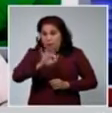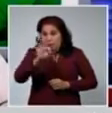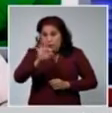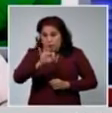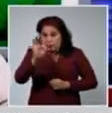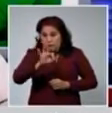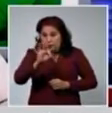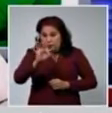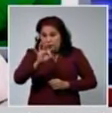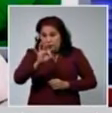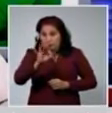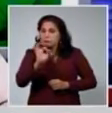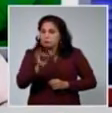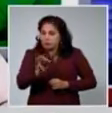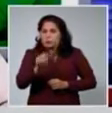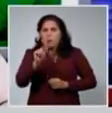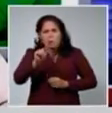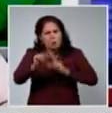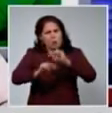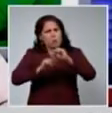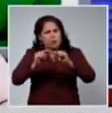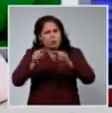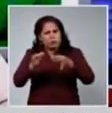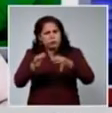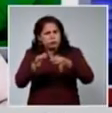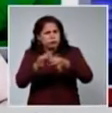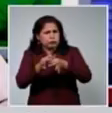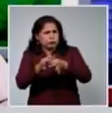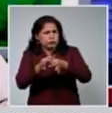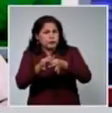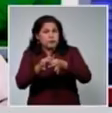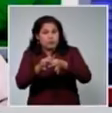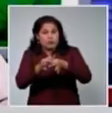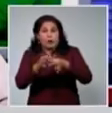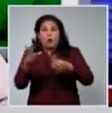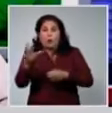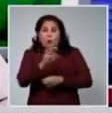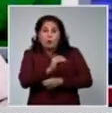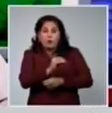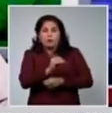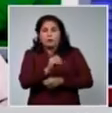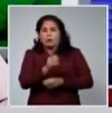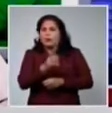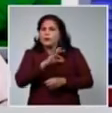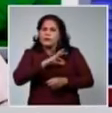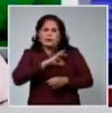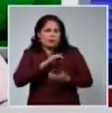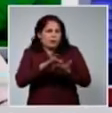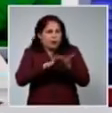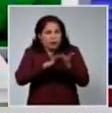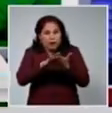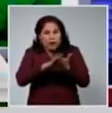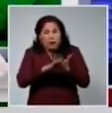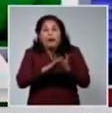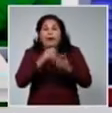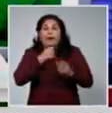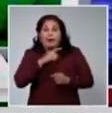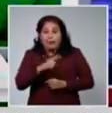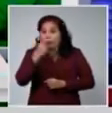este es este presente de cuando fueron totalmente asintomáticos en el momento del diagnóstico